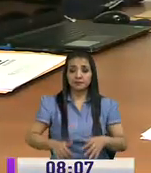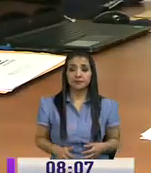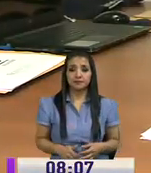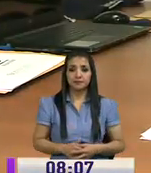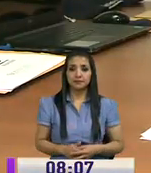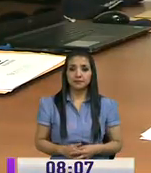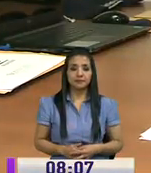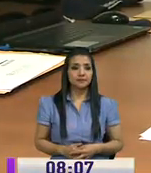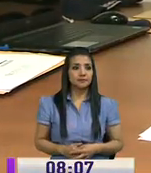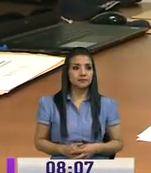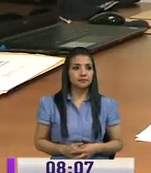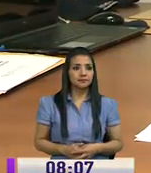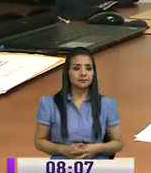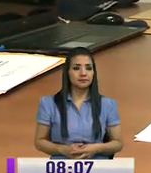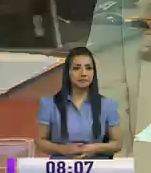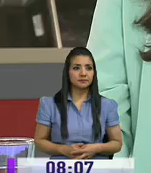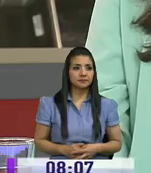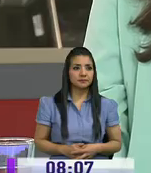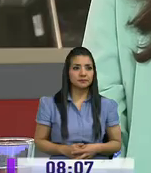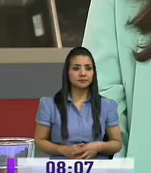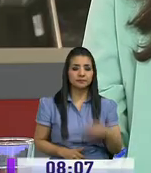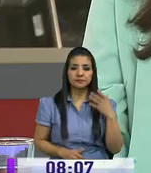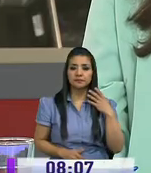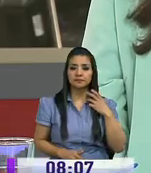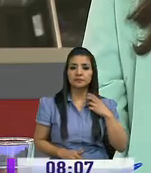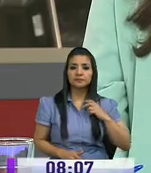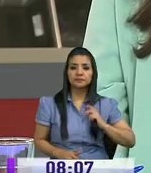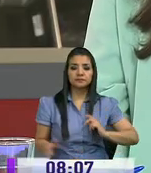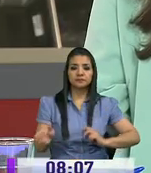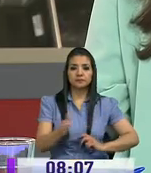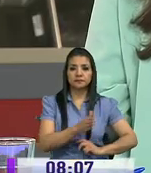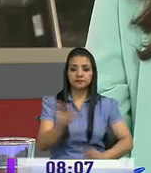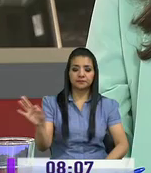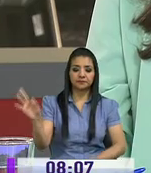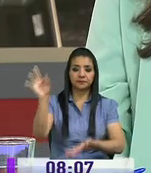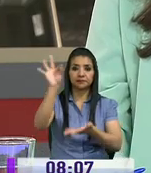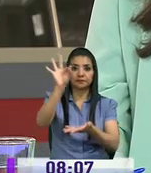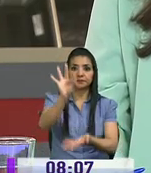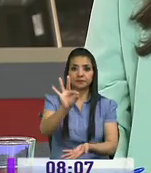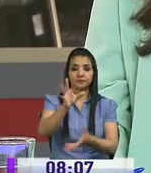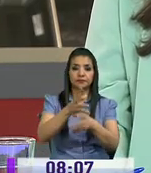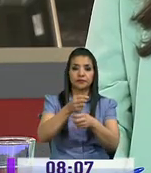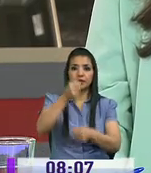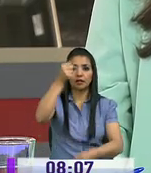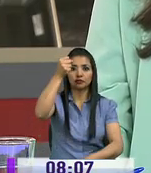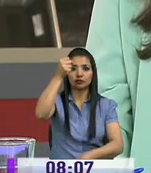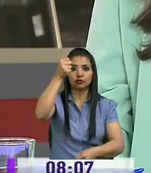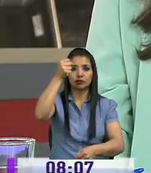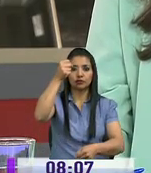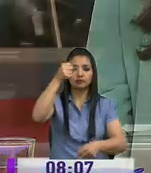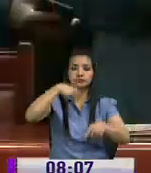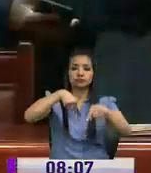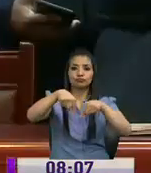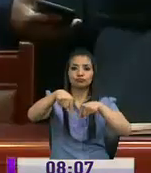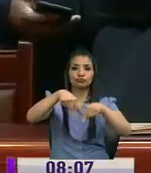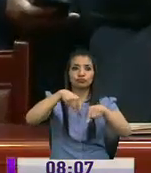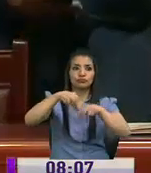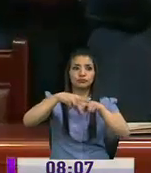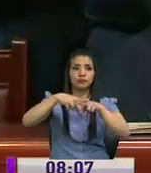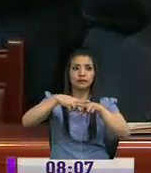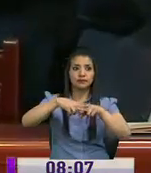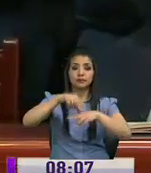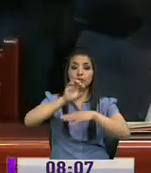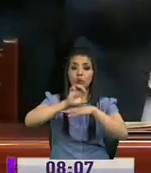Informó Sara Naranjo. Y los representantes de la Federación de Operadoras de Transporte en Taxi del